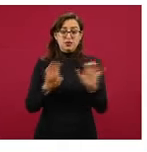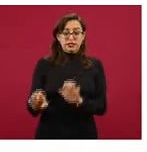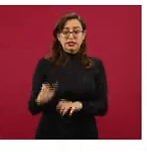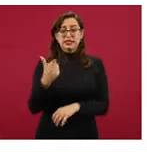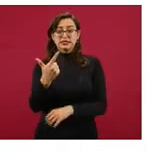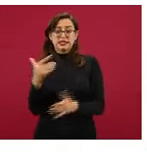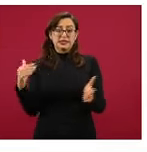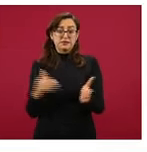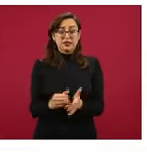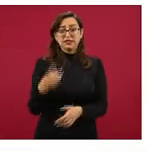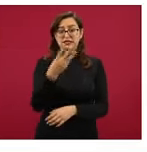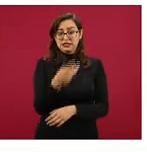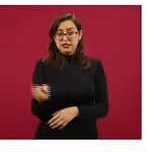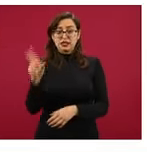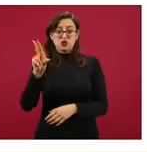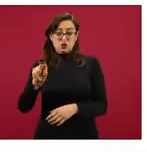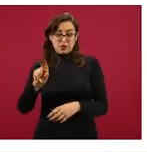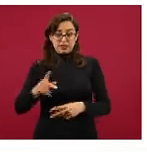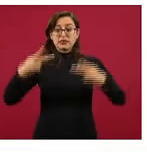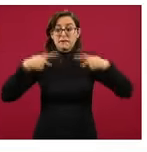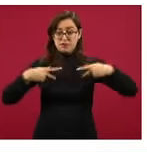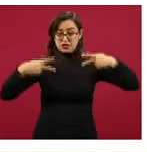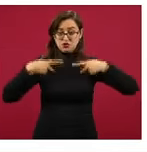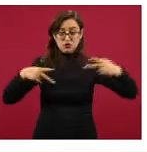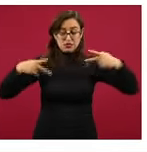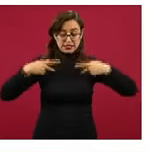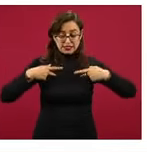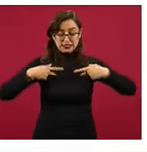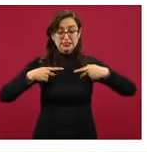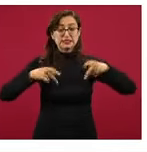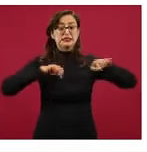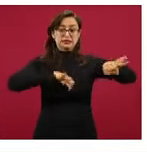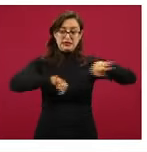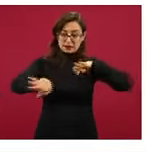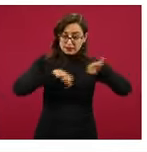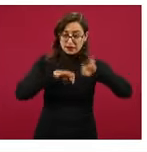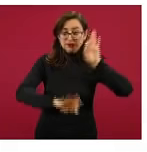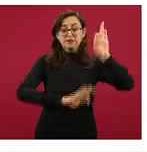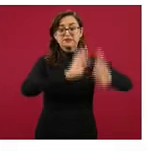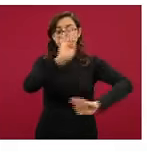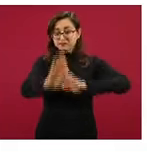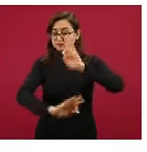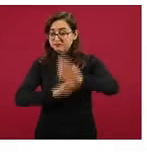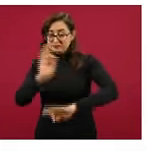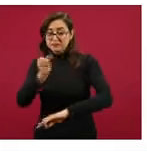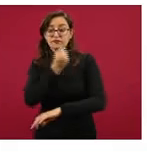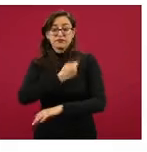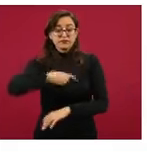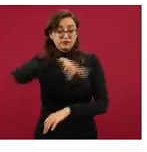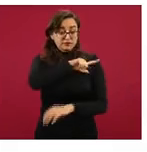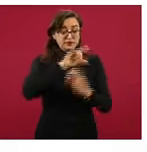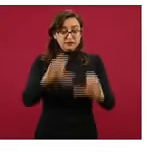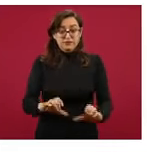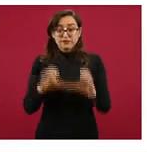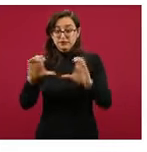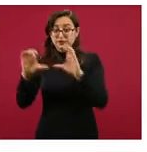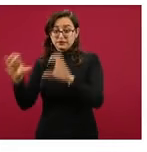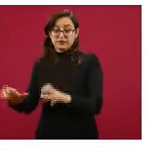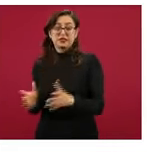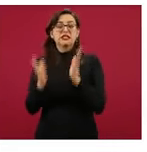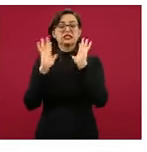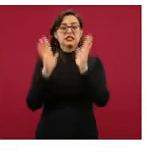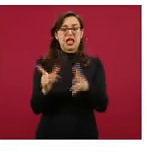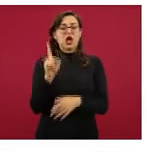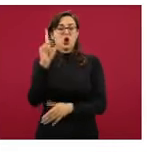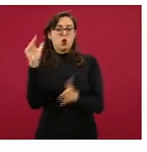907,390 personas que se ocupan de nuestra salud, que nos están atendiendo, ¿sí? Y que ya hemos vacunado a más de 1